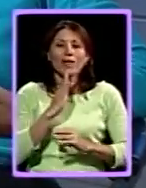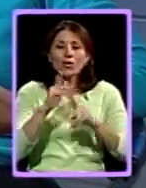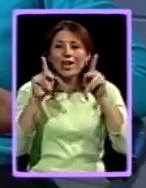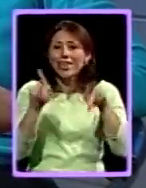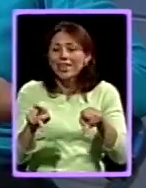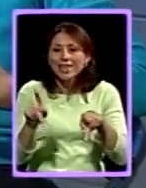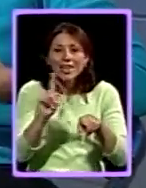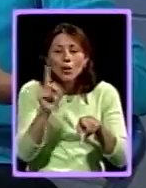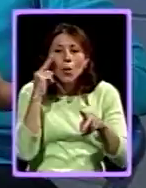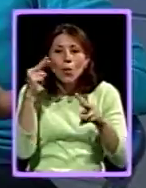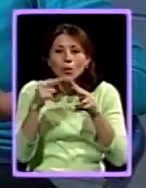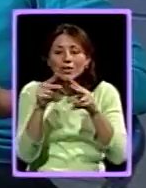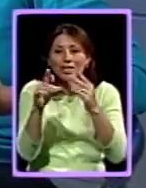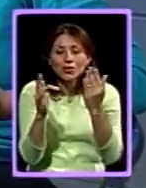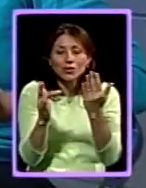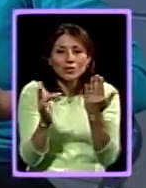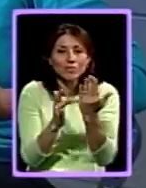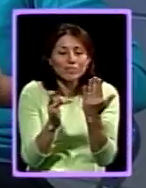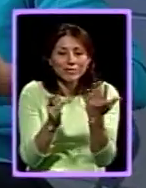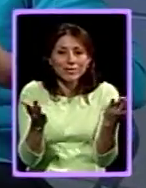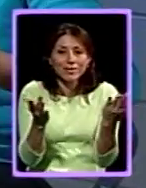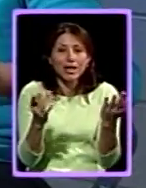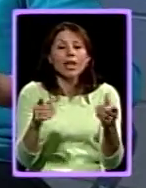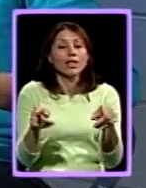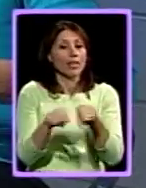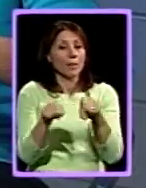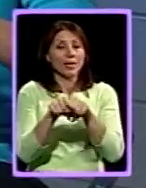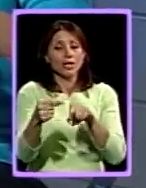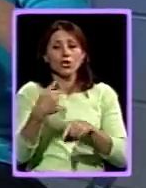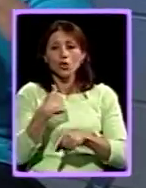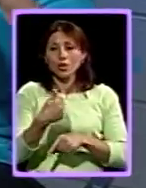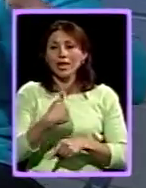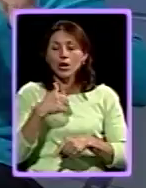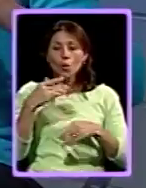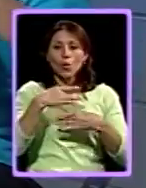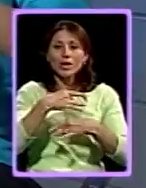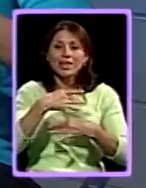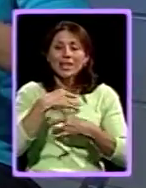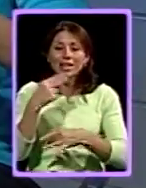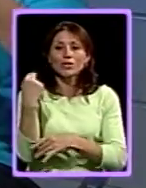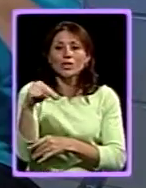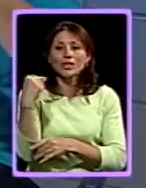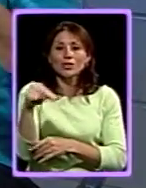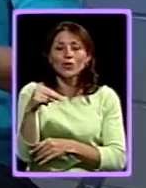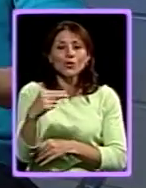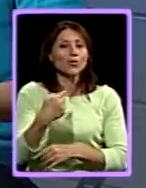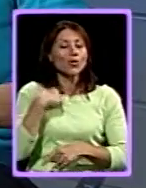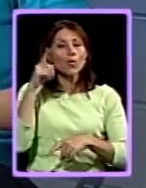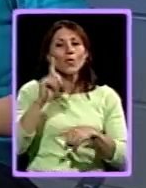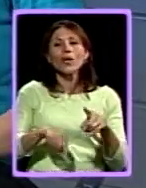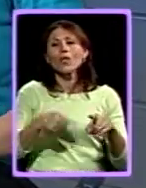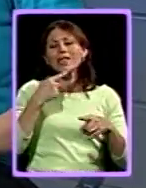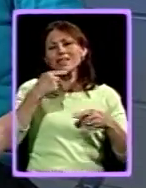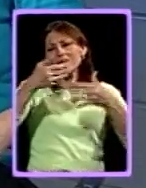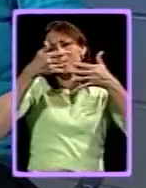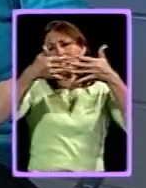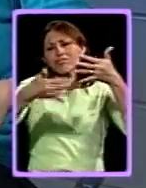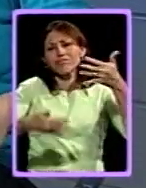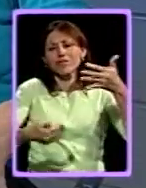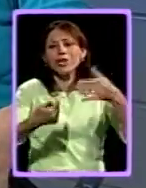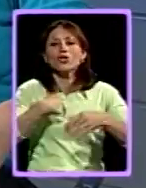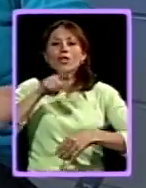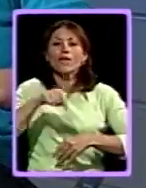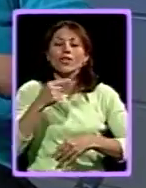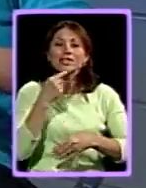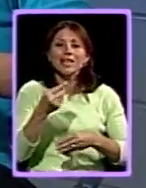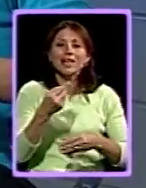y también yo tengo un interés noticioso, ¿verdad? No puedo decirle todo el cuento, sino quiero decirle las cosas que son más relevantes. La